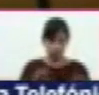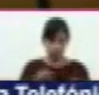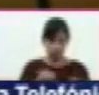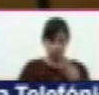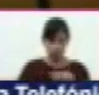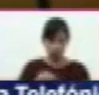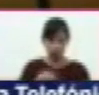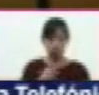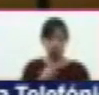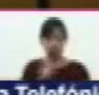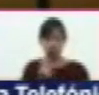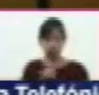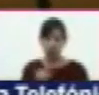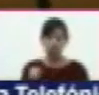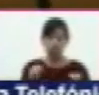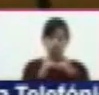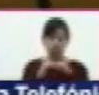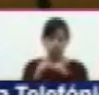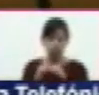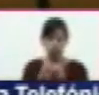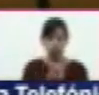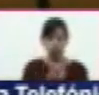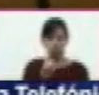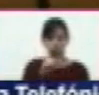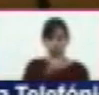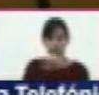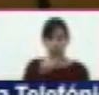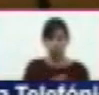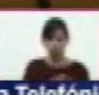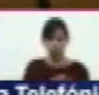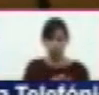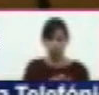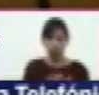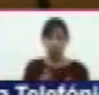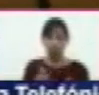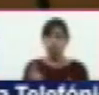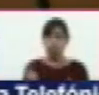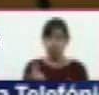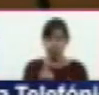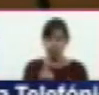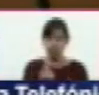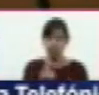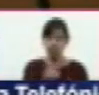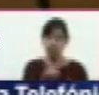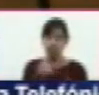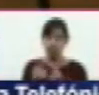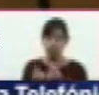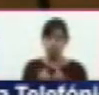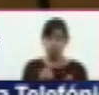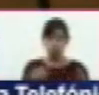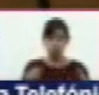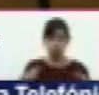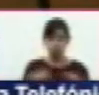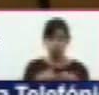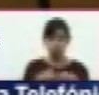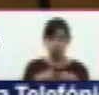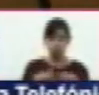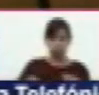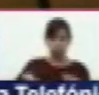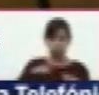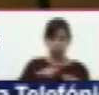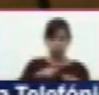estado expuesto a un bombardeo propagandístico muy negativo con la revocación de mandato que